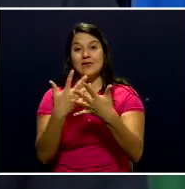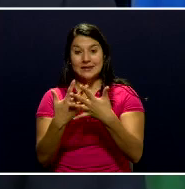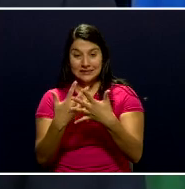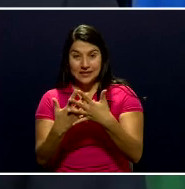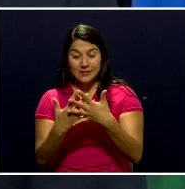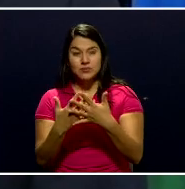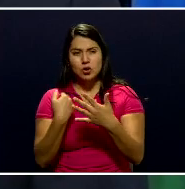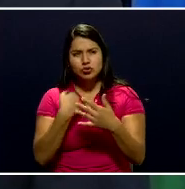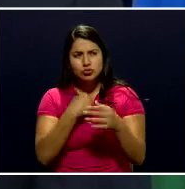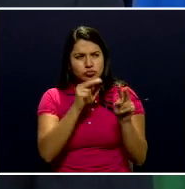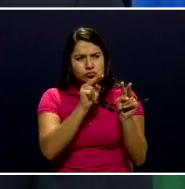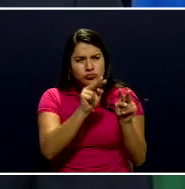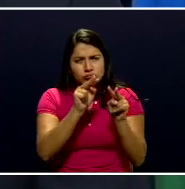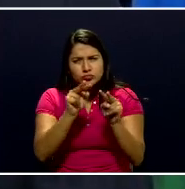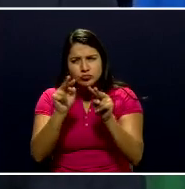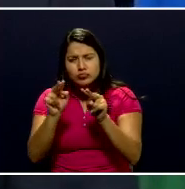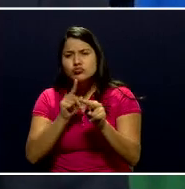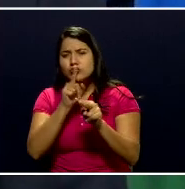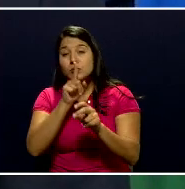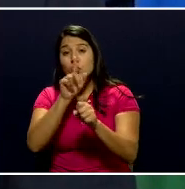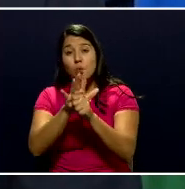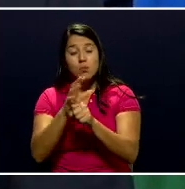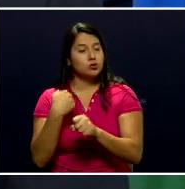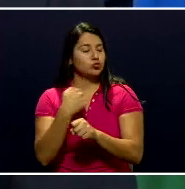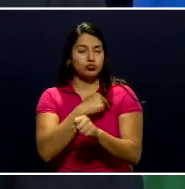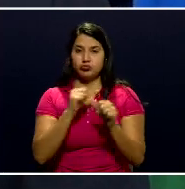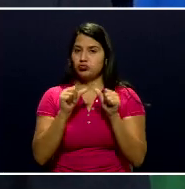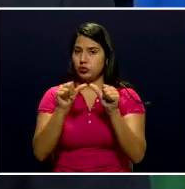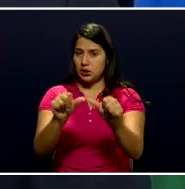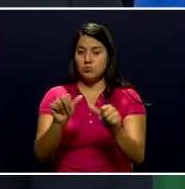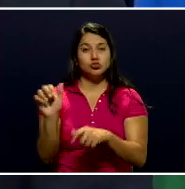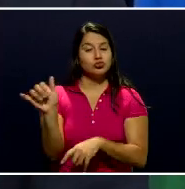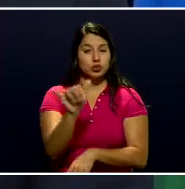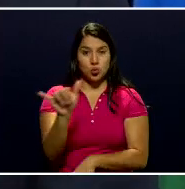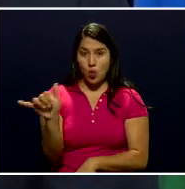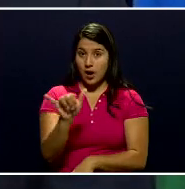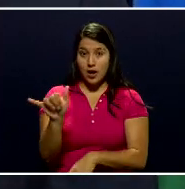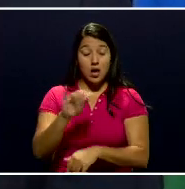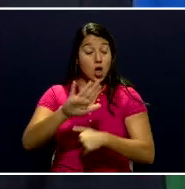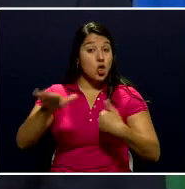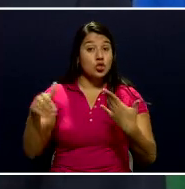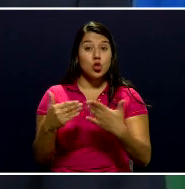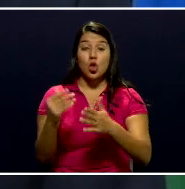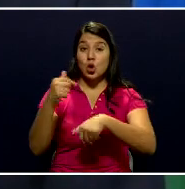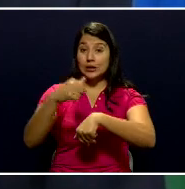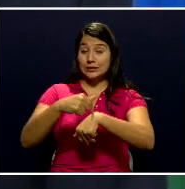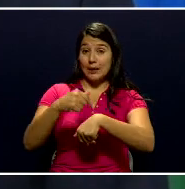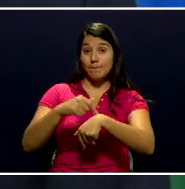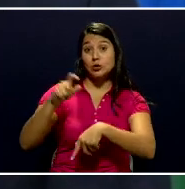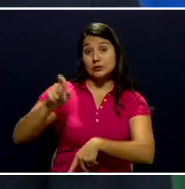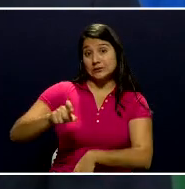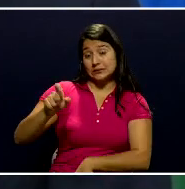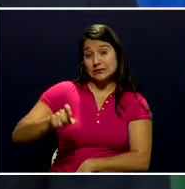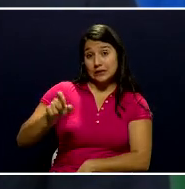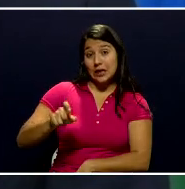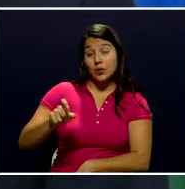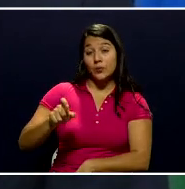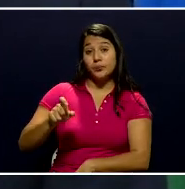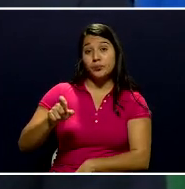de la medida, y nos vamos a mantener en esta misma operación todo el tiempo que esté activada